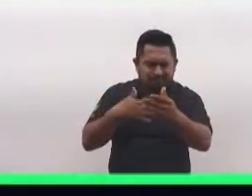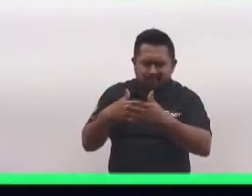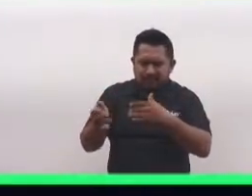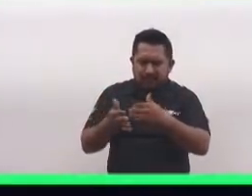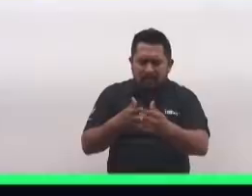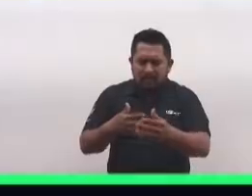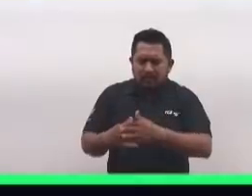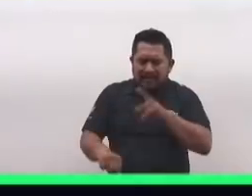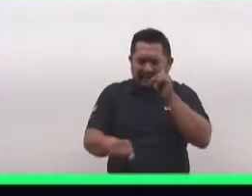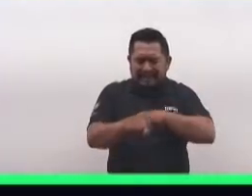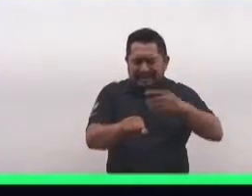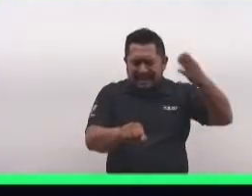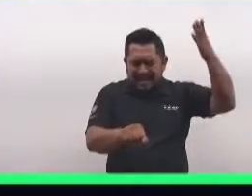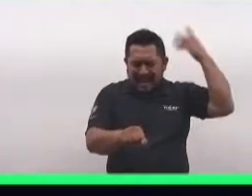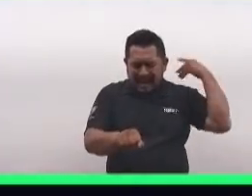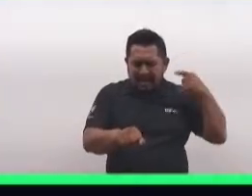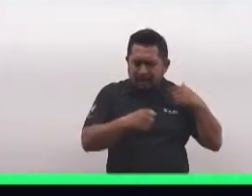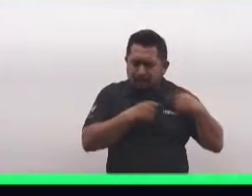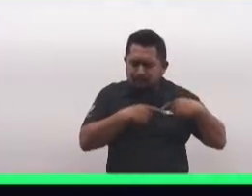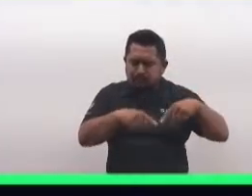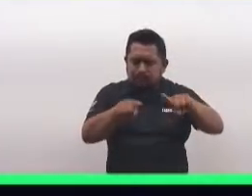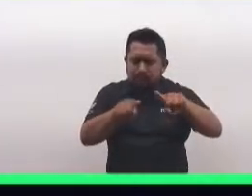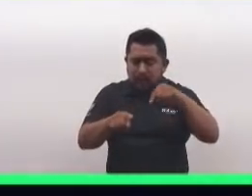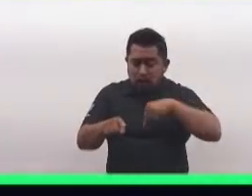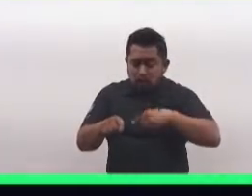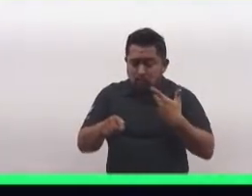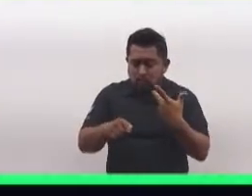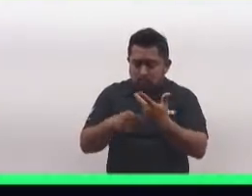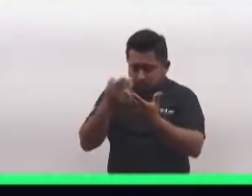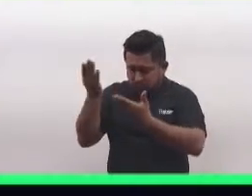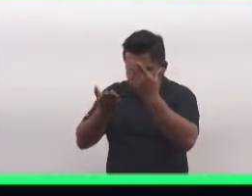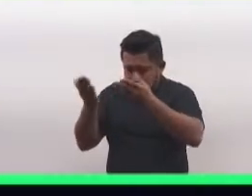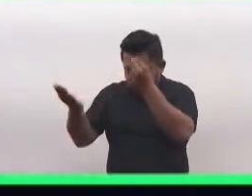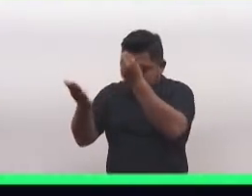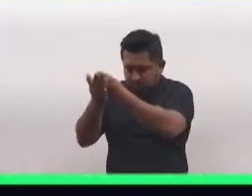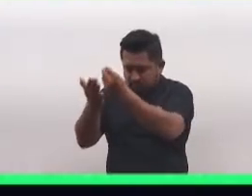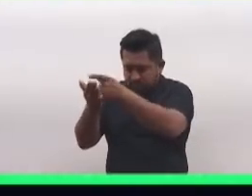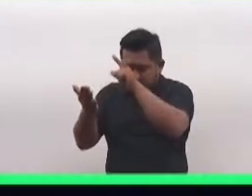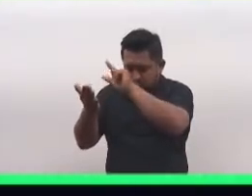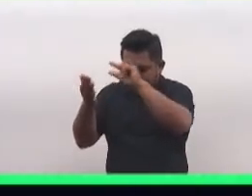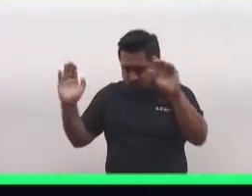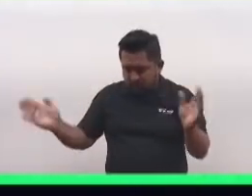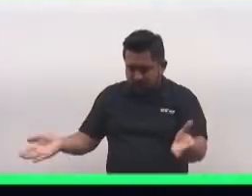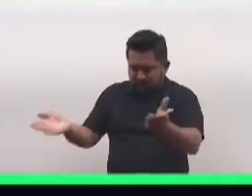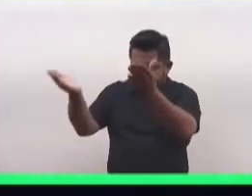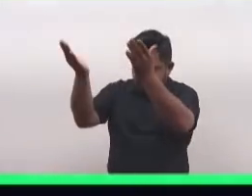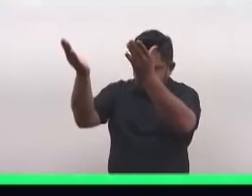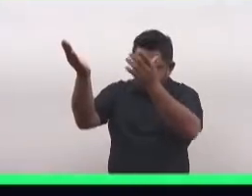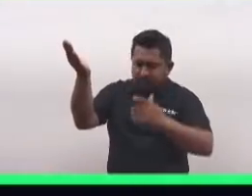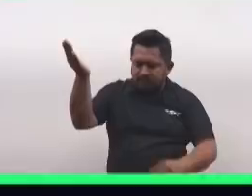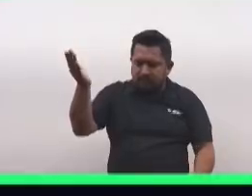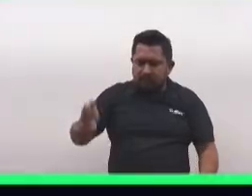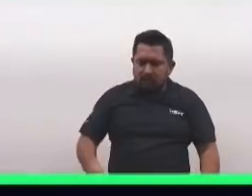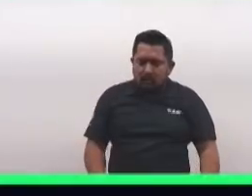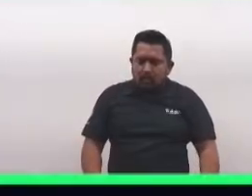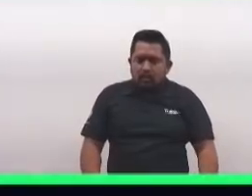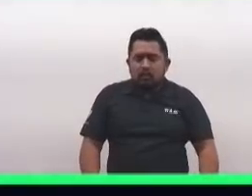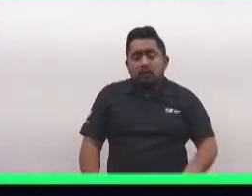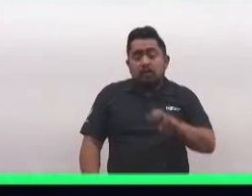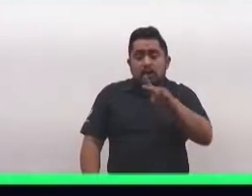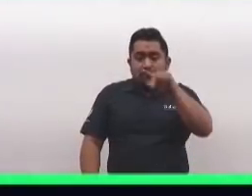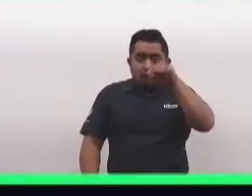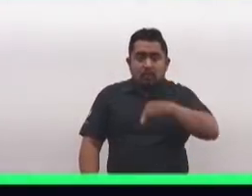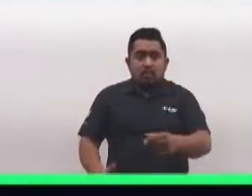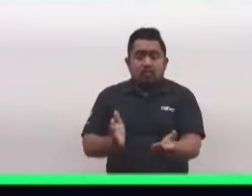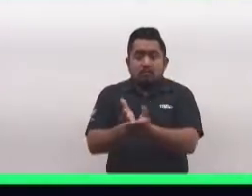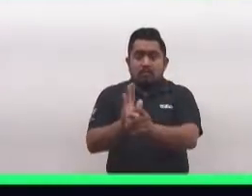hace cuánto tiempo fue ponerlo a tu disposición para que tu nombre sea glorificado amigos y hermano hay un